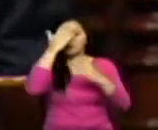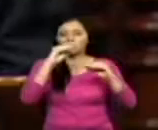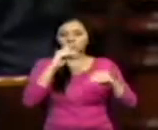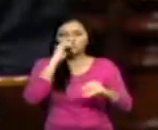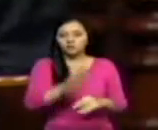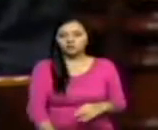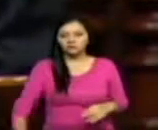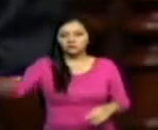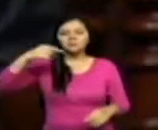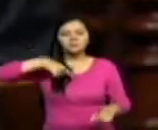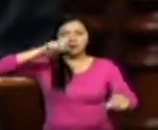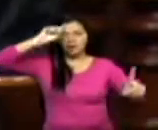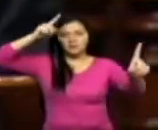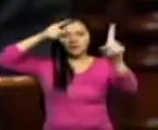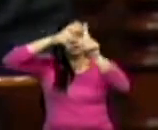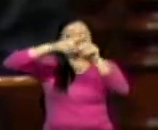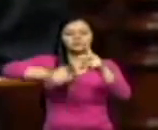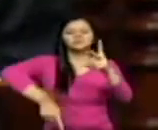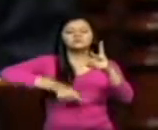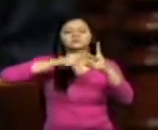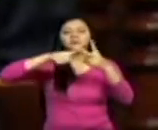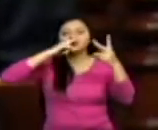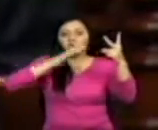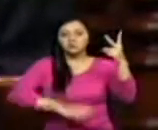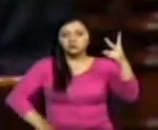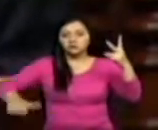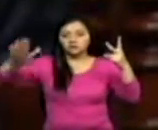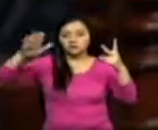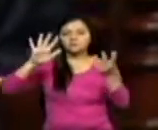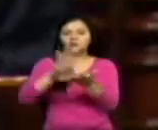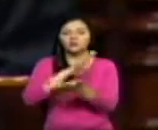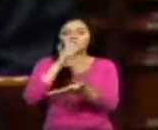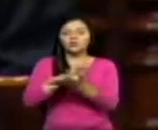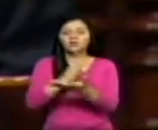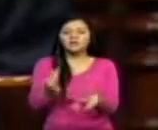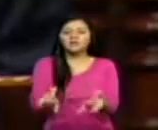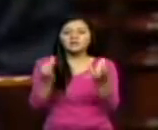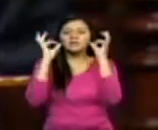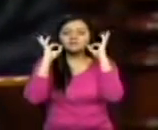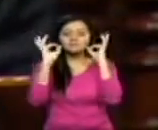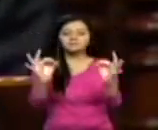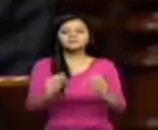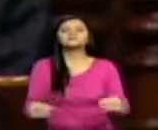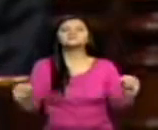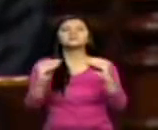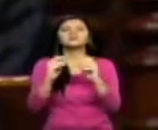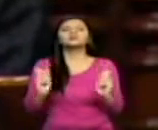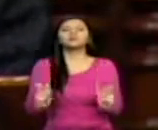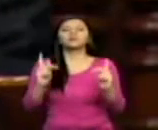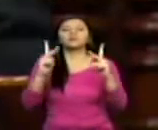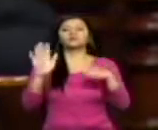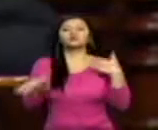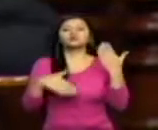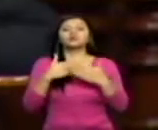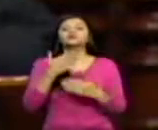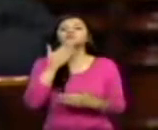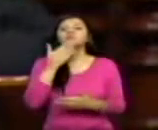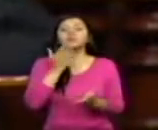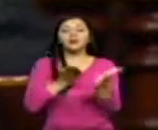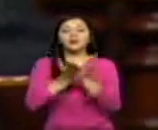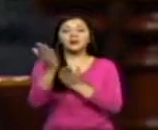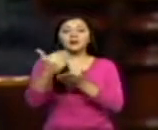inicial, primaria y secundaria de calidad y oportunidades para seguir